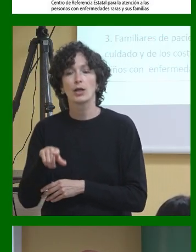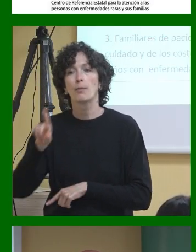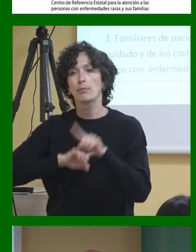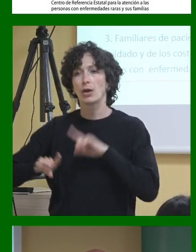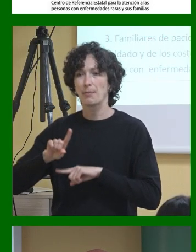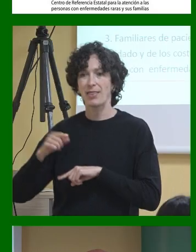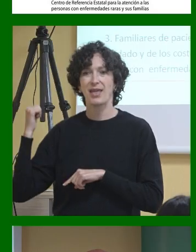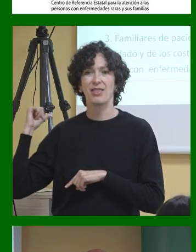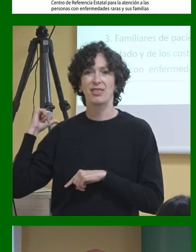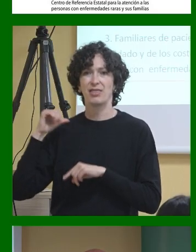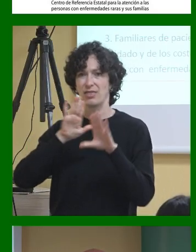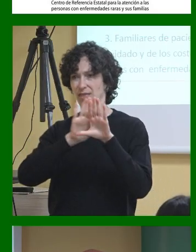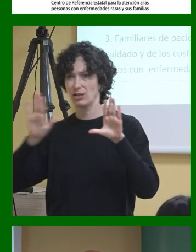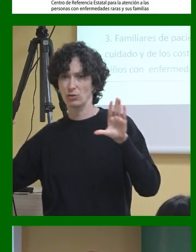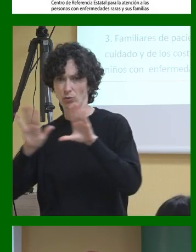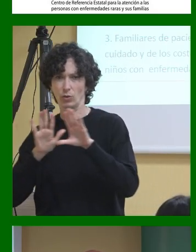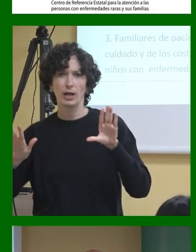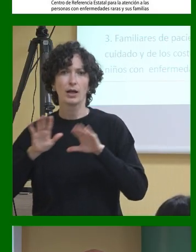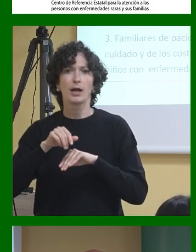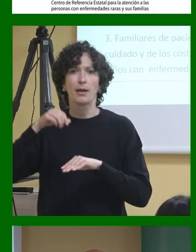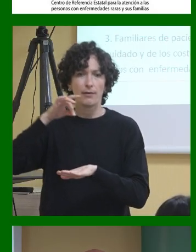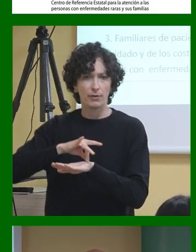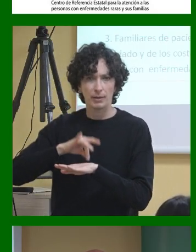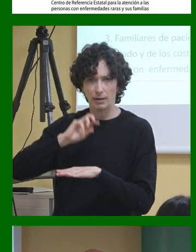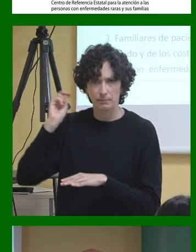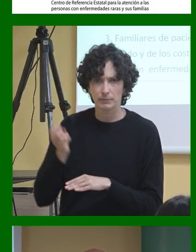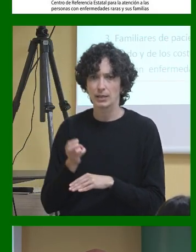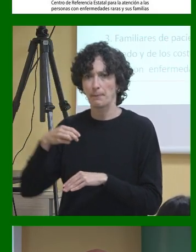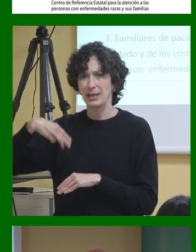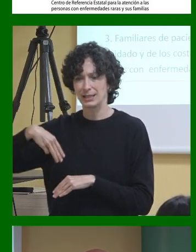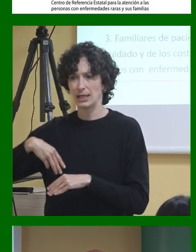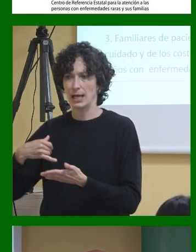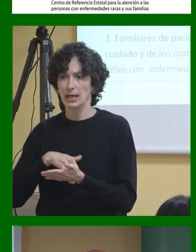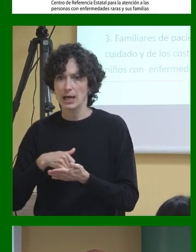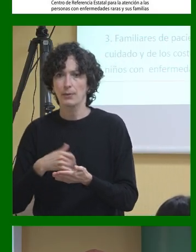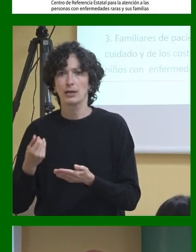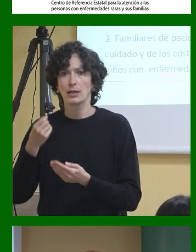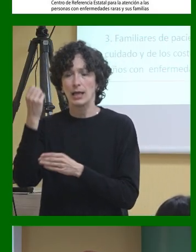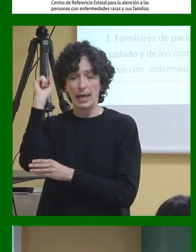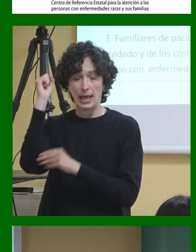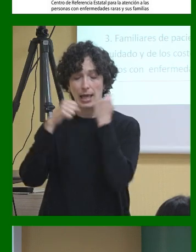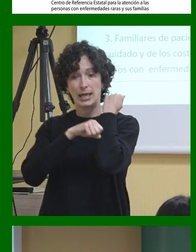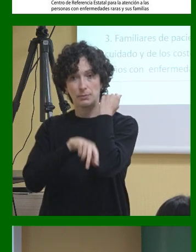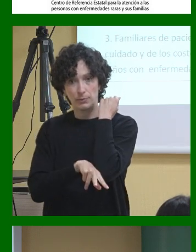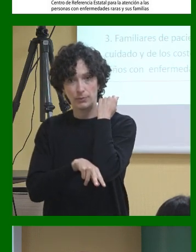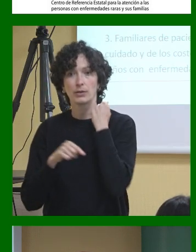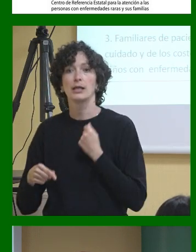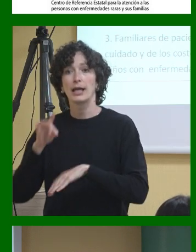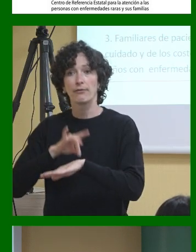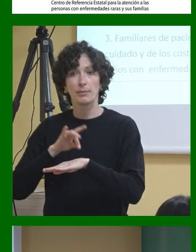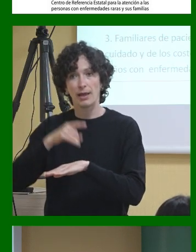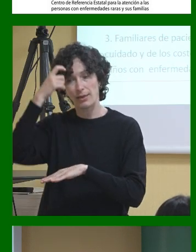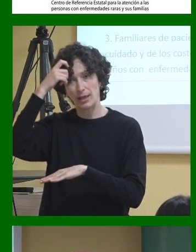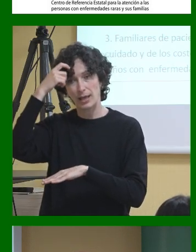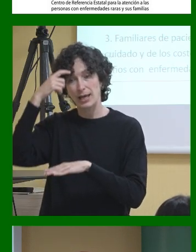enfermedades neuromusculares y neuromotoras, miastenia gravis, distrofia muscular de Duchenne, espina bífida, enfermedades del neurodesarrollo, que